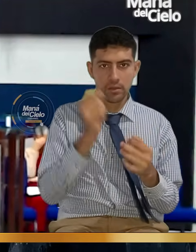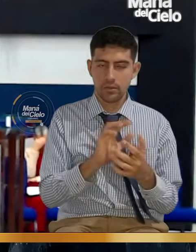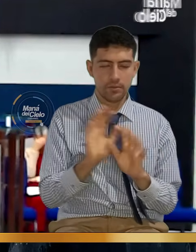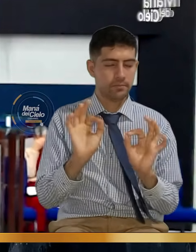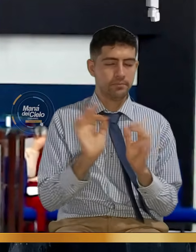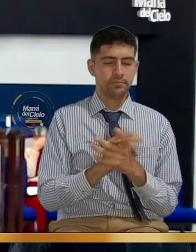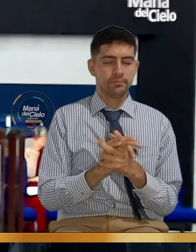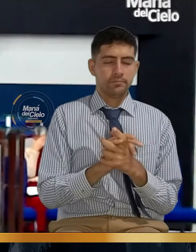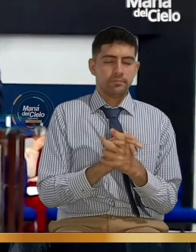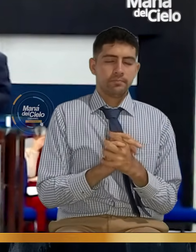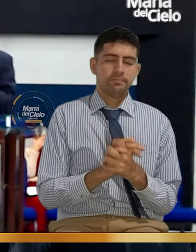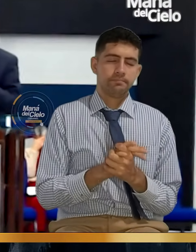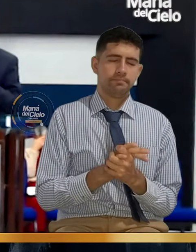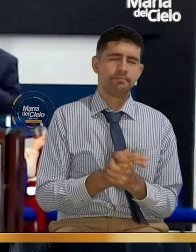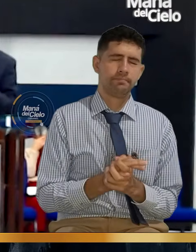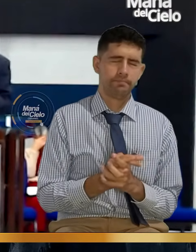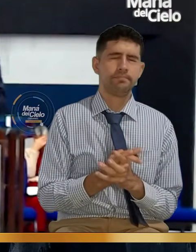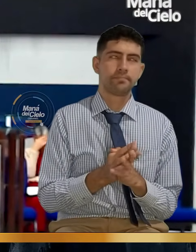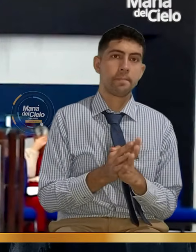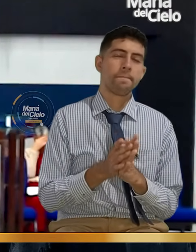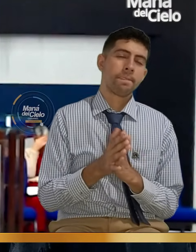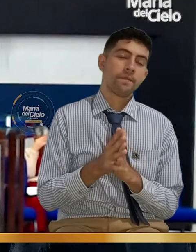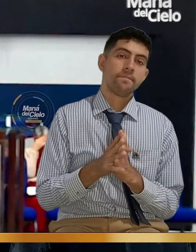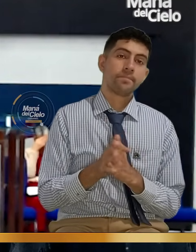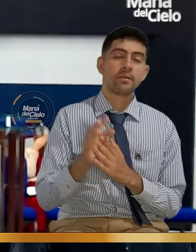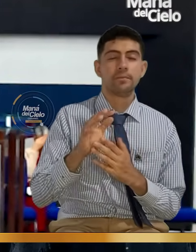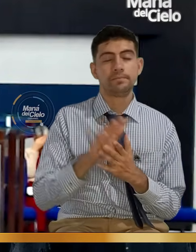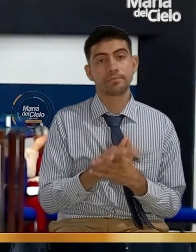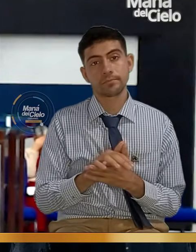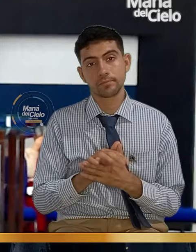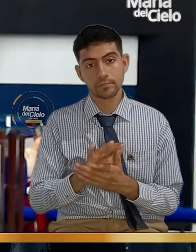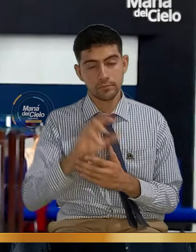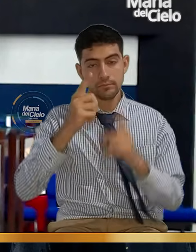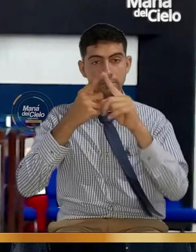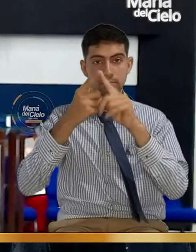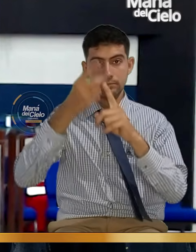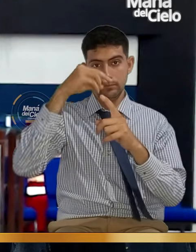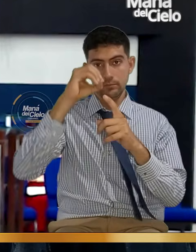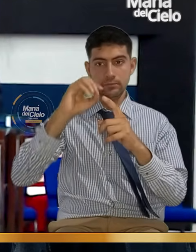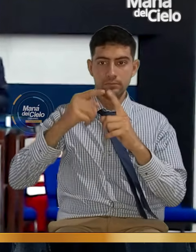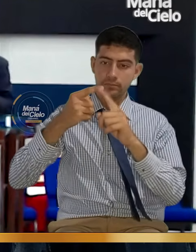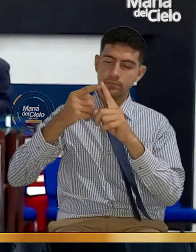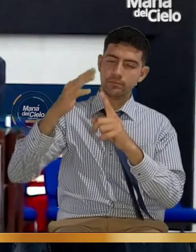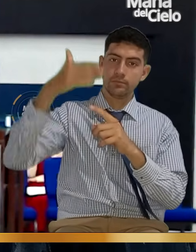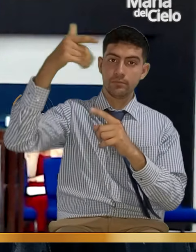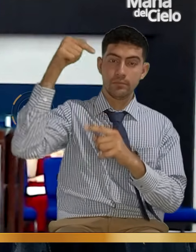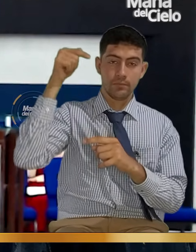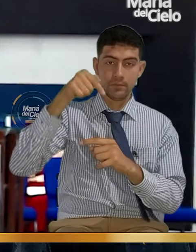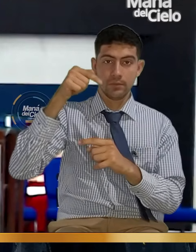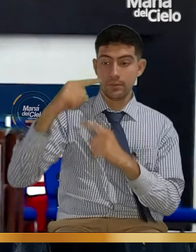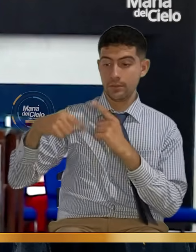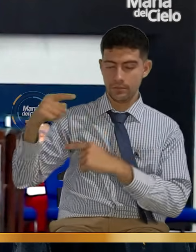la primogenitura, dijo, yo voy a morir, ¿eso para qué? Y Jacob dijo, listo, mi hijo. Y después por allá,